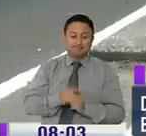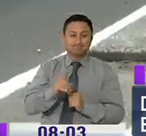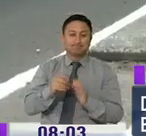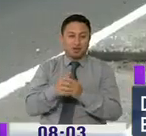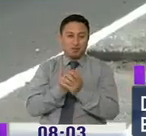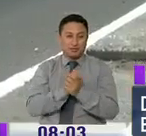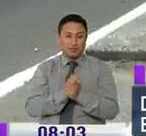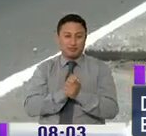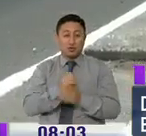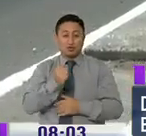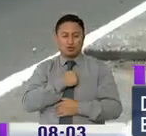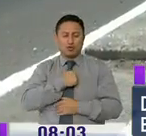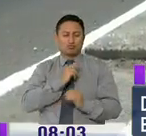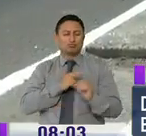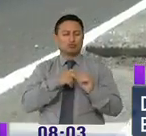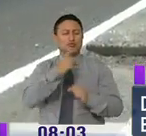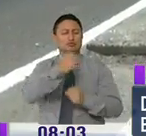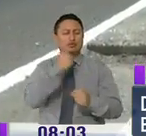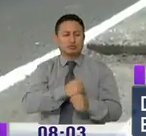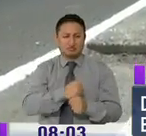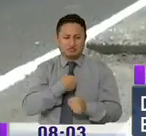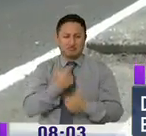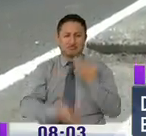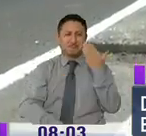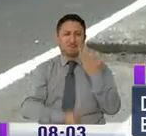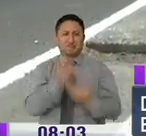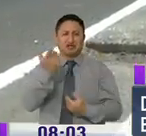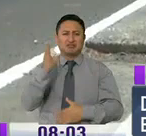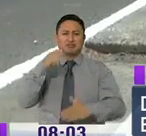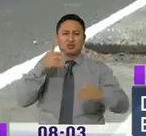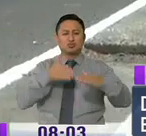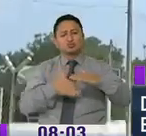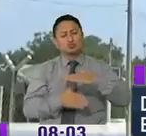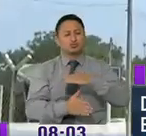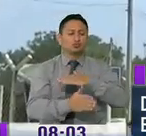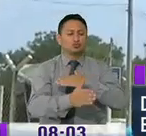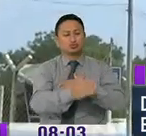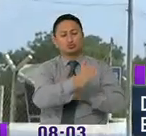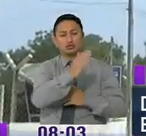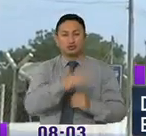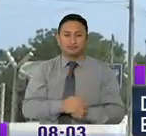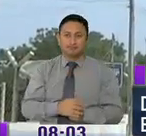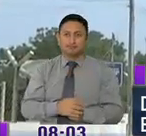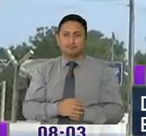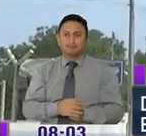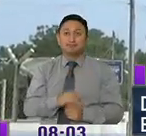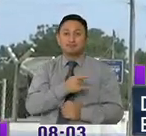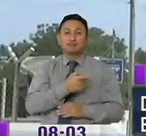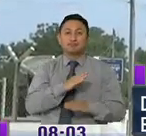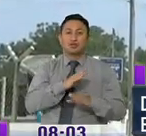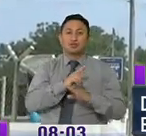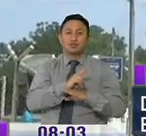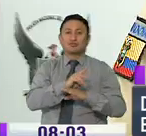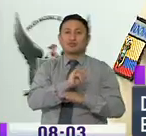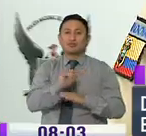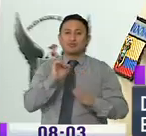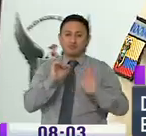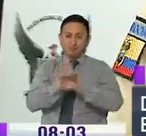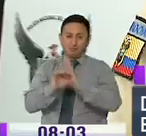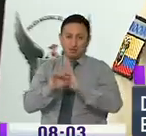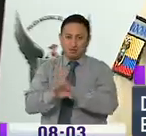aprovechando pertenecer a la FAE, supuestamente tenían facilidad para ingresar a las instalaciones de la base aérea que utilizaban como centro de acopio.